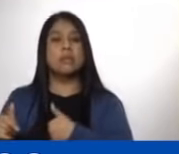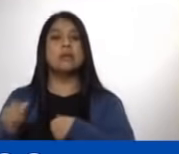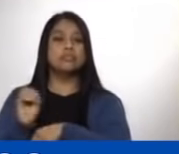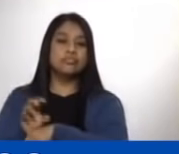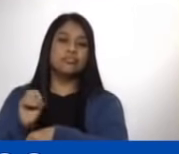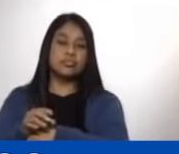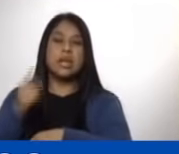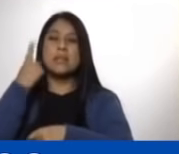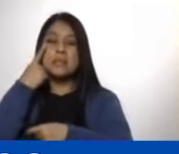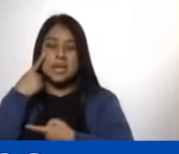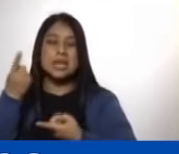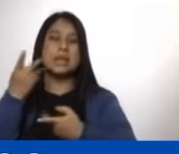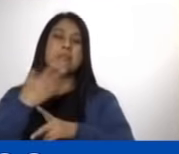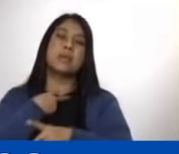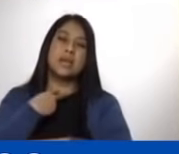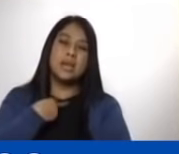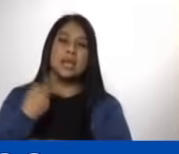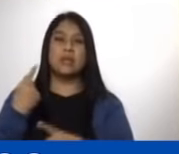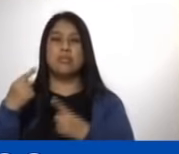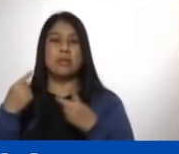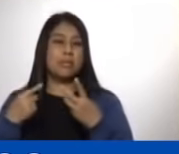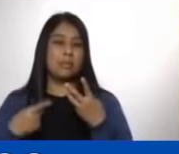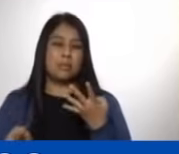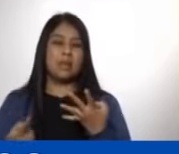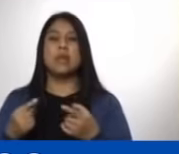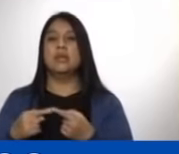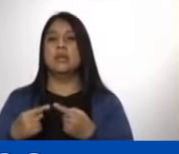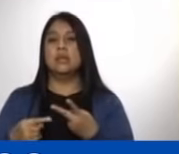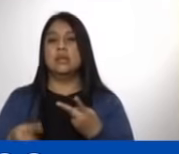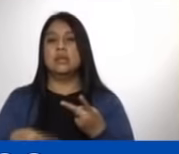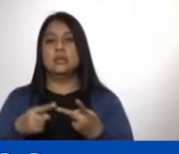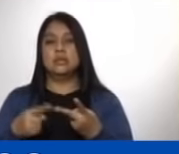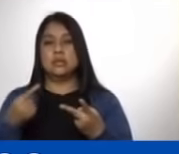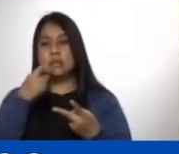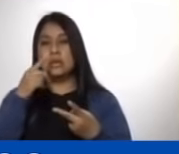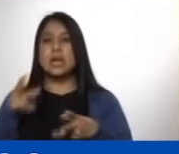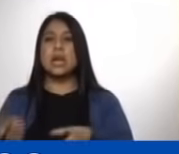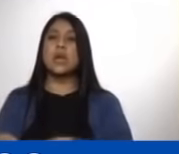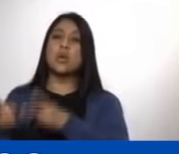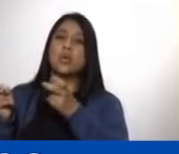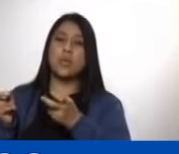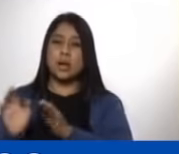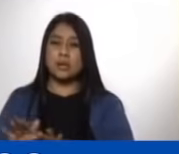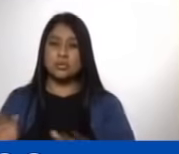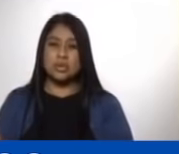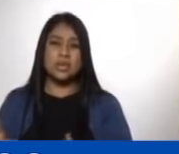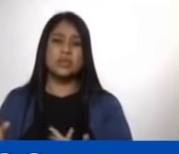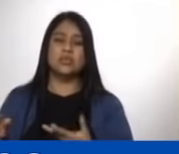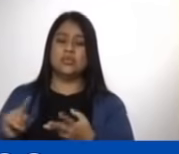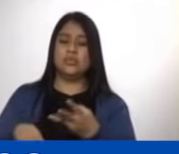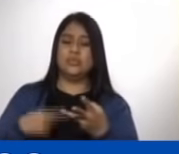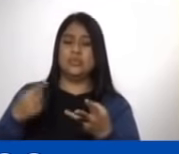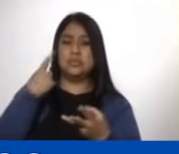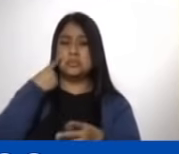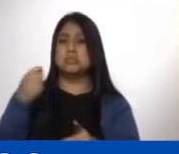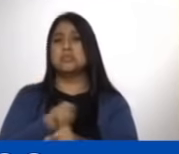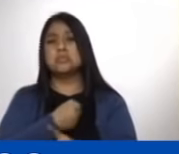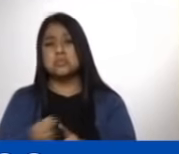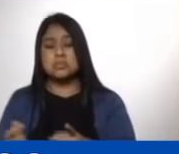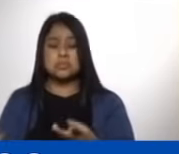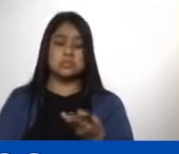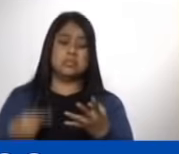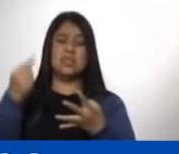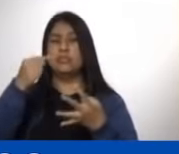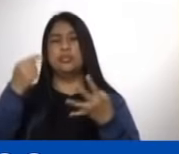ver los riesgos que tienen en su tránsito, tanto por la trata de personas, los vejámenes a los que pueden ser sujetos, y